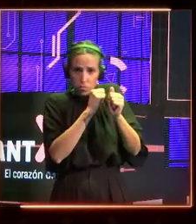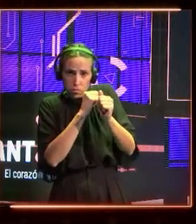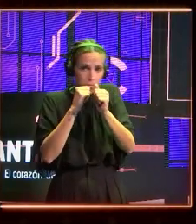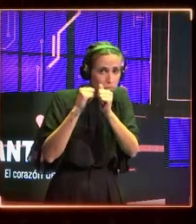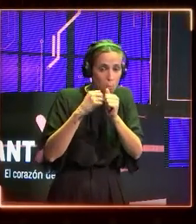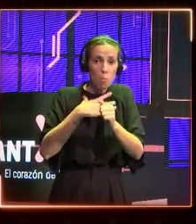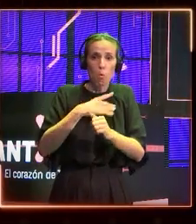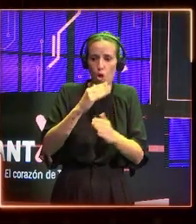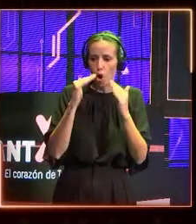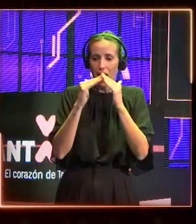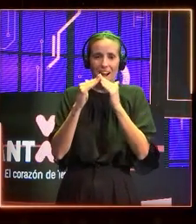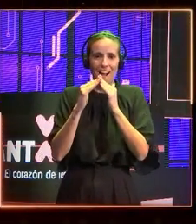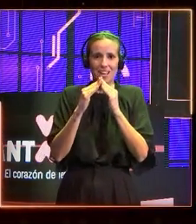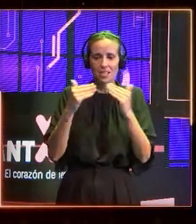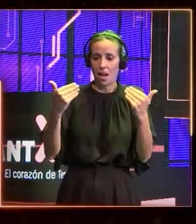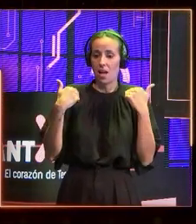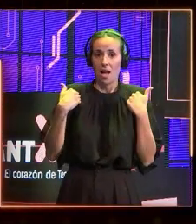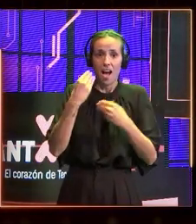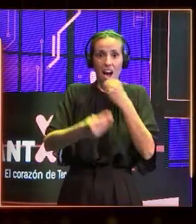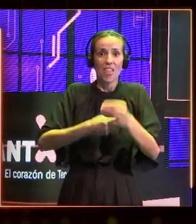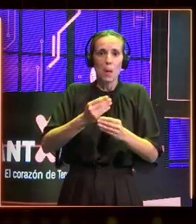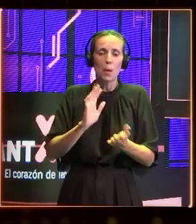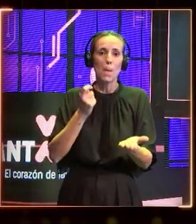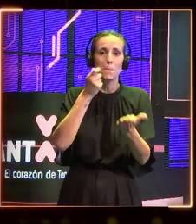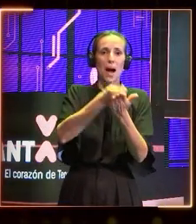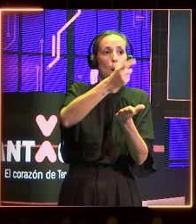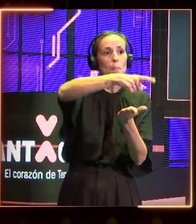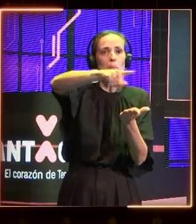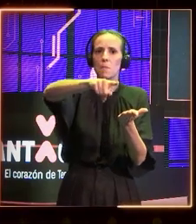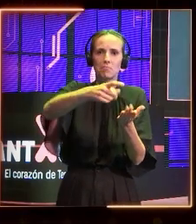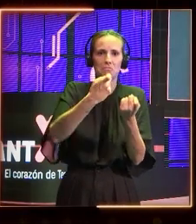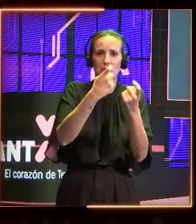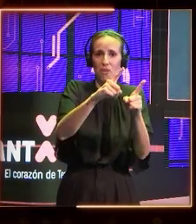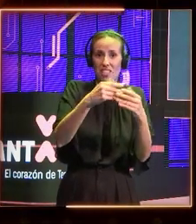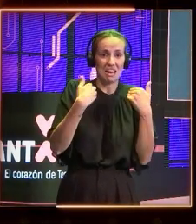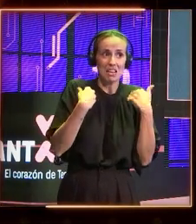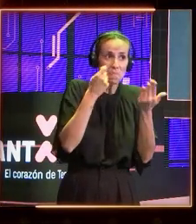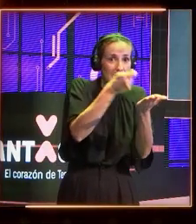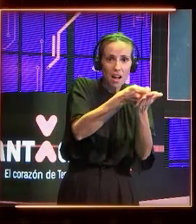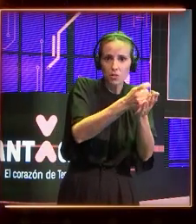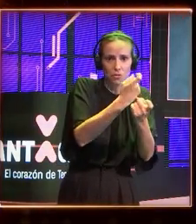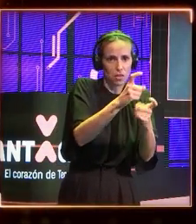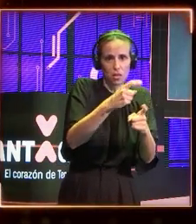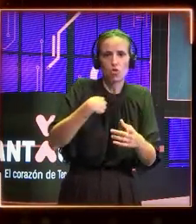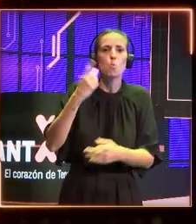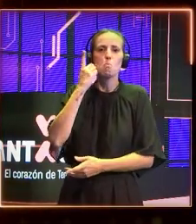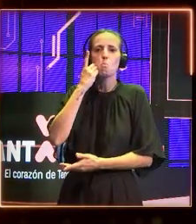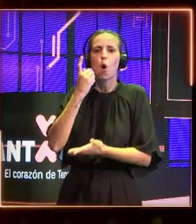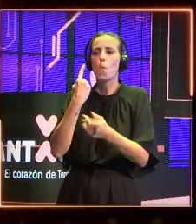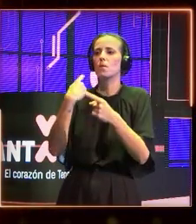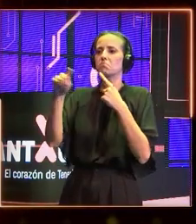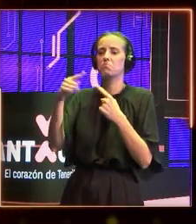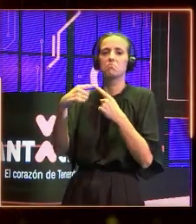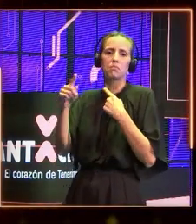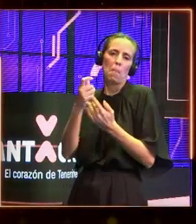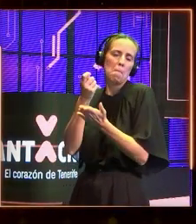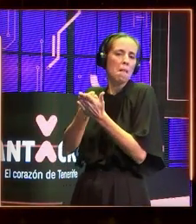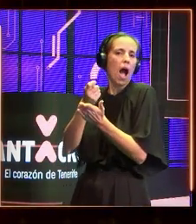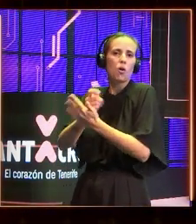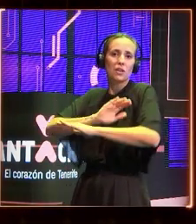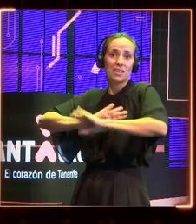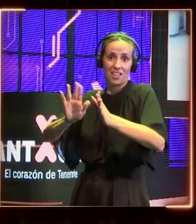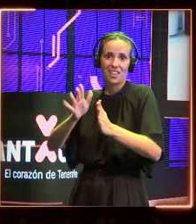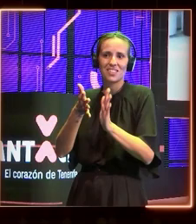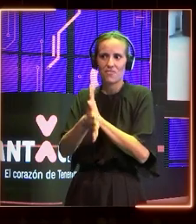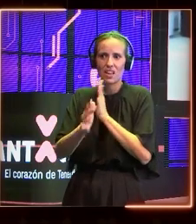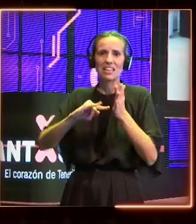ejercicio desde casa sin pagar la cuota del gimnasio pago una cuota en una aplicación móvil y ahí está el negocio principal de estos de estos sistemas de este